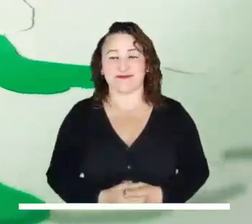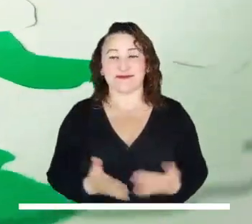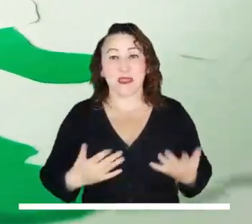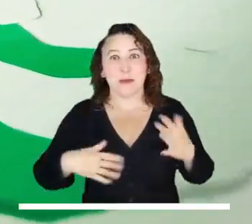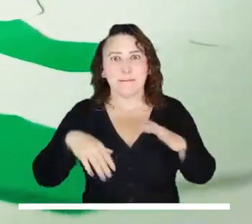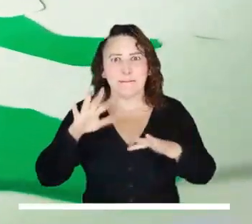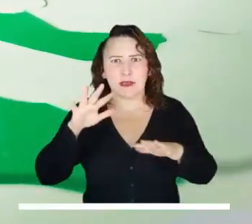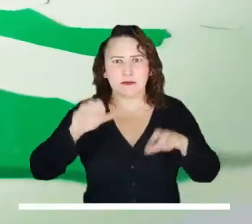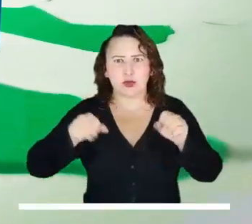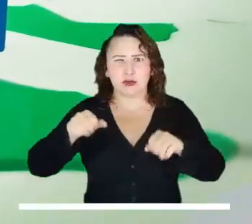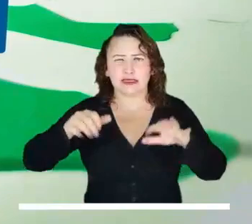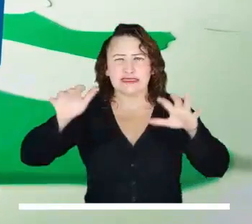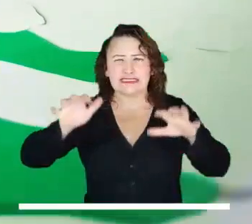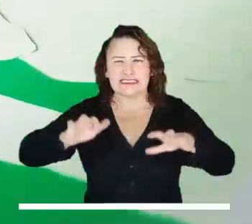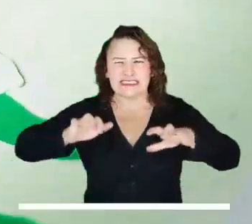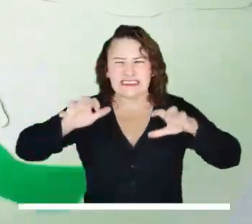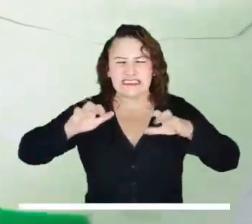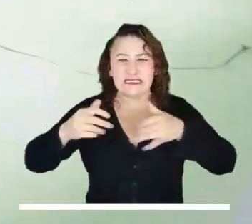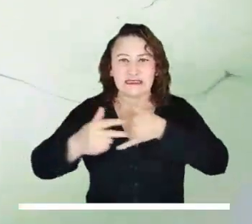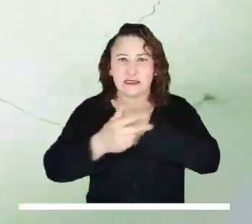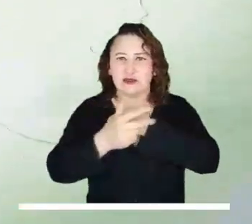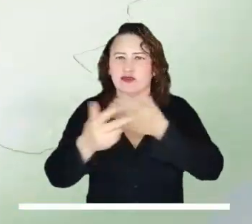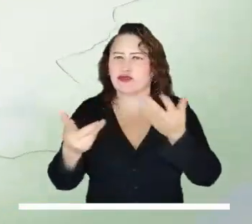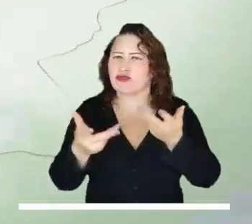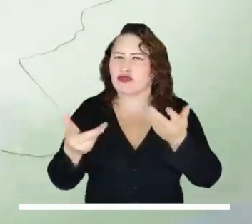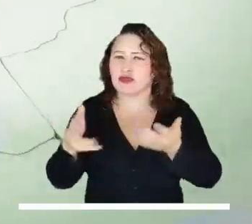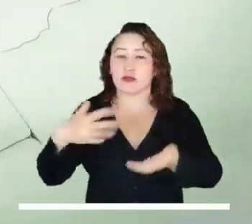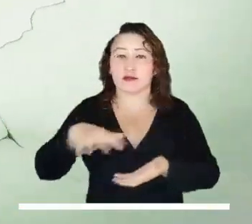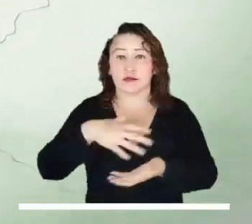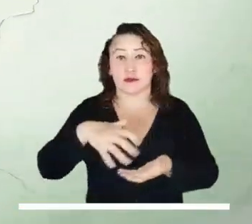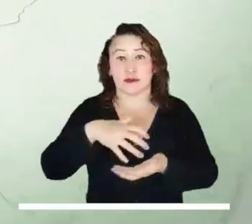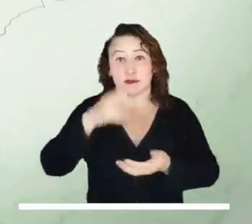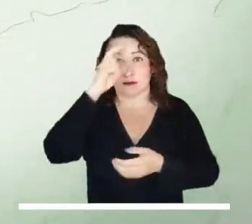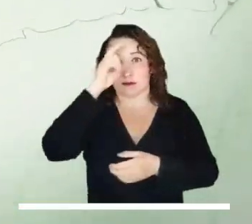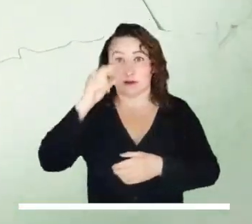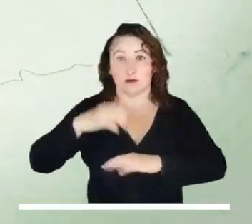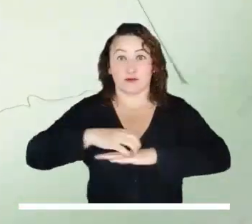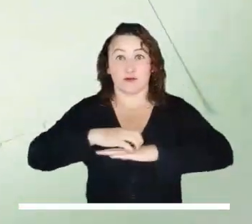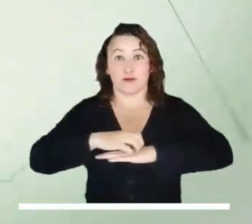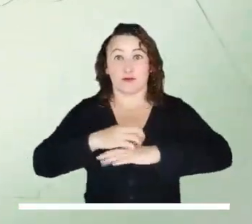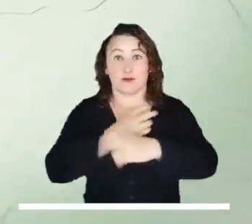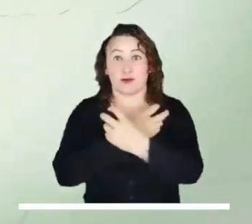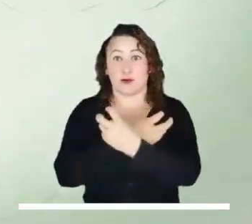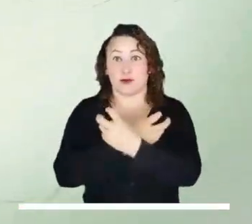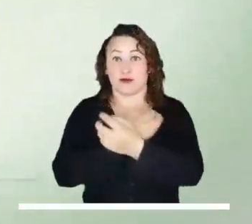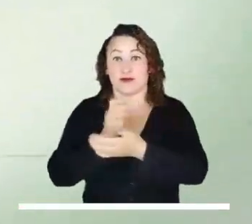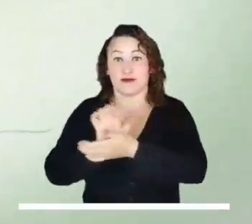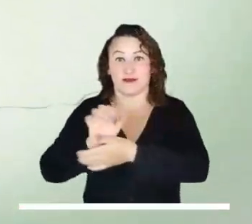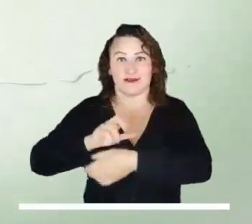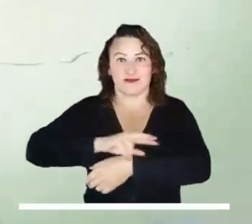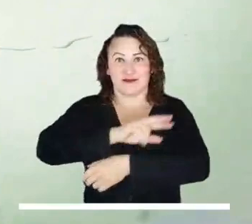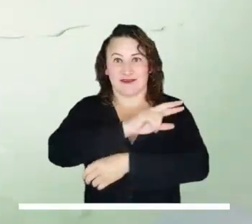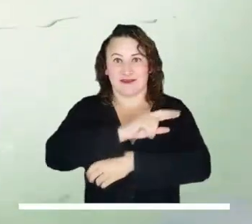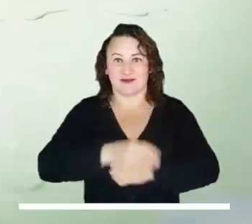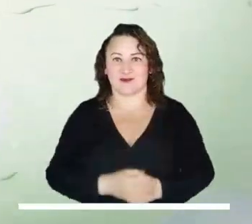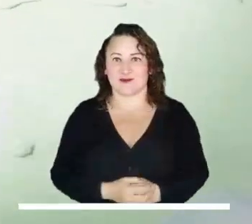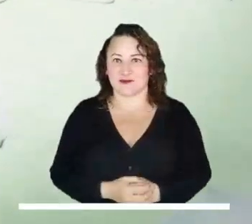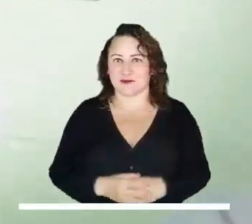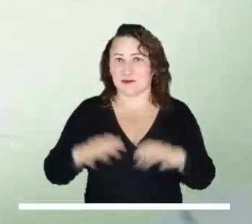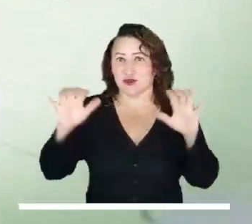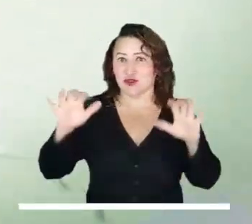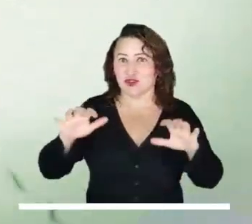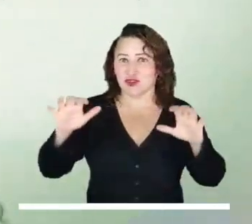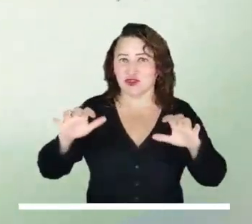Cauca. Las zonas con mayor probabilidad de lluvias en los Andes serían Santander, norte de Tolima, Huila y Eje